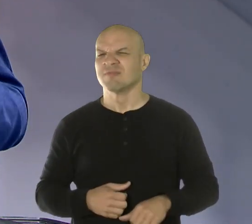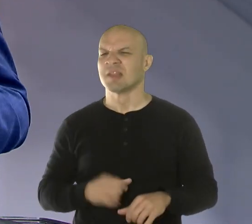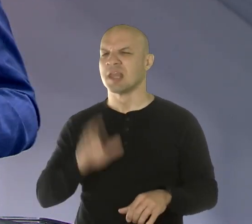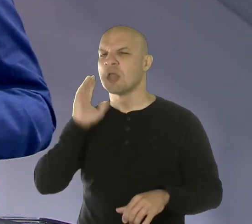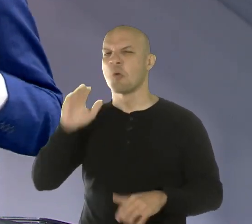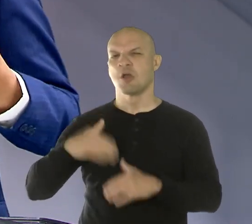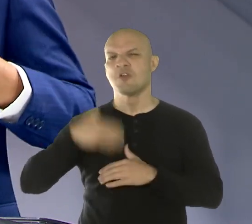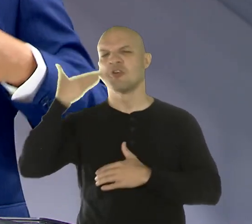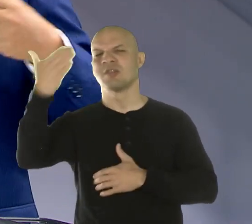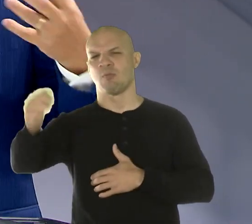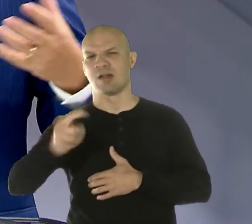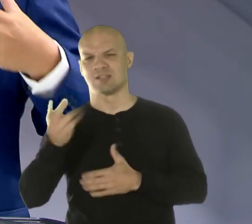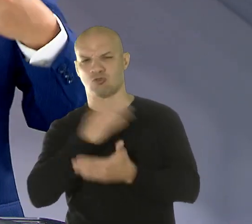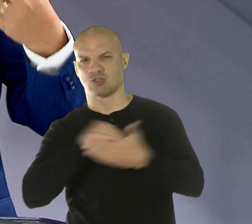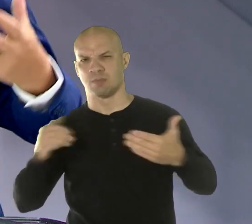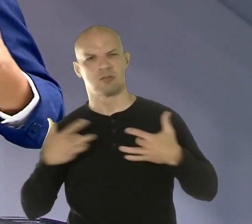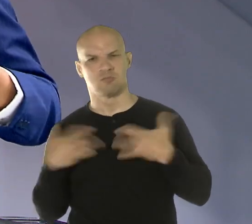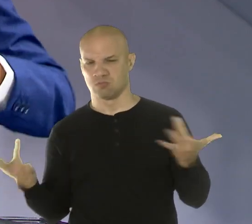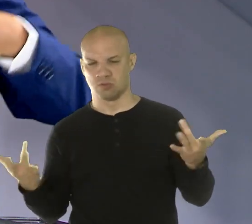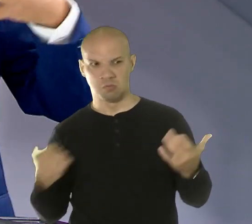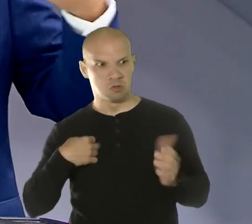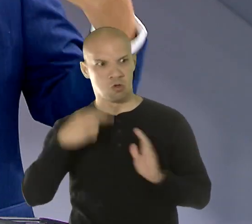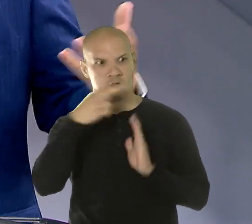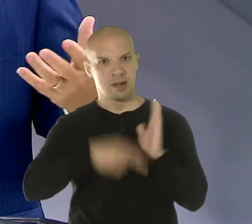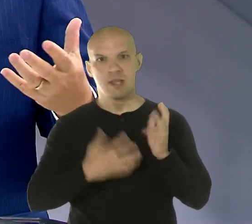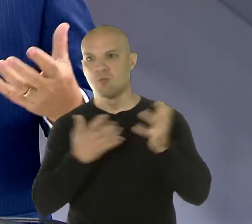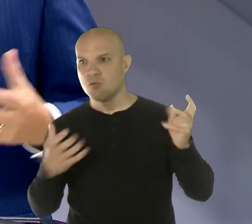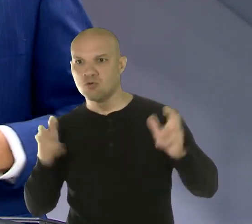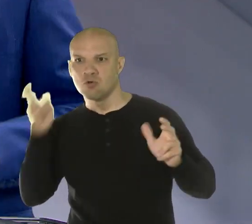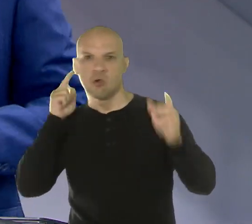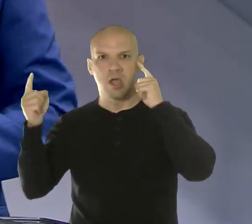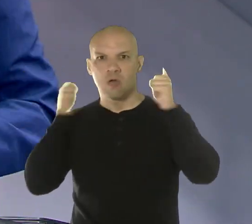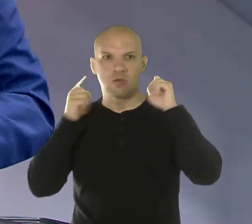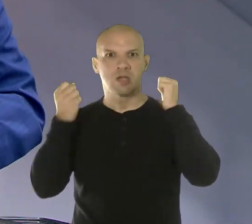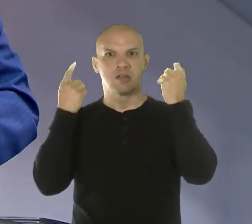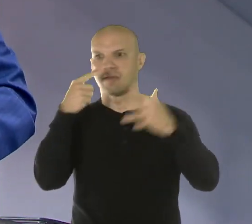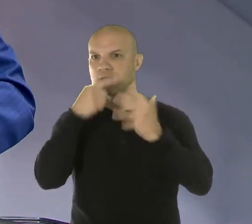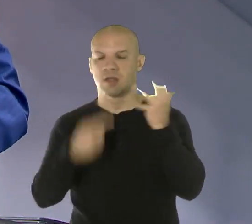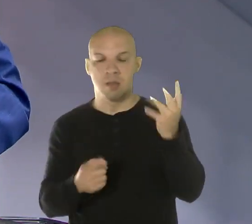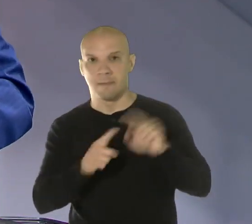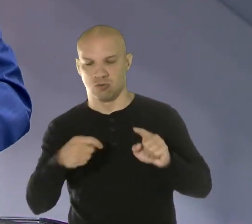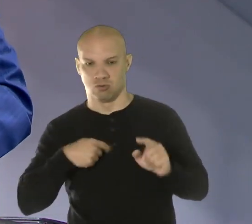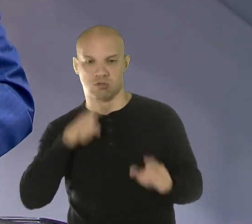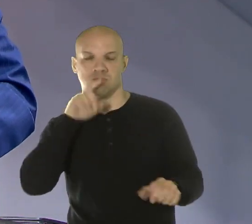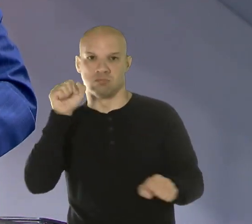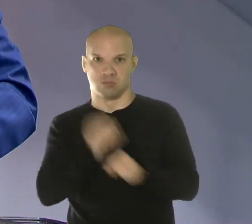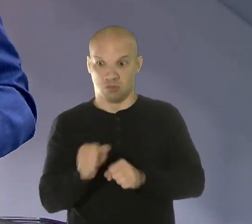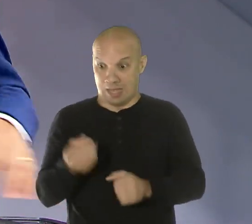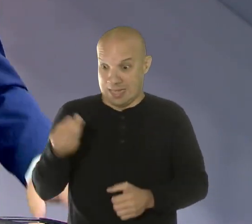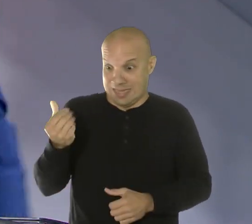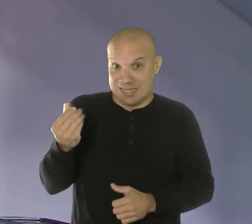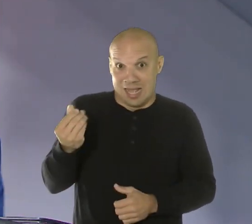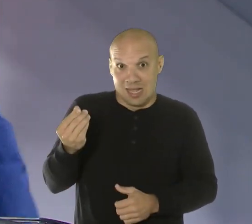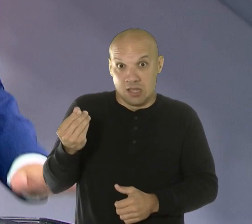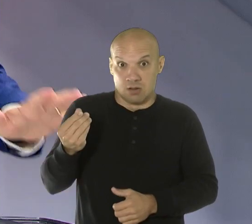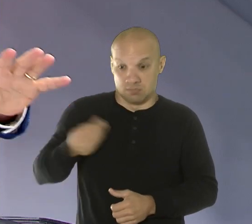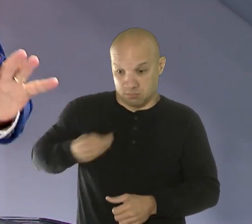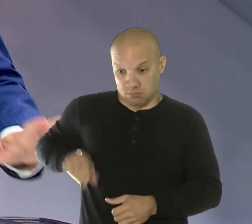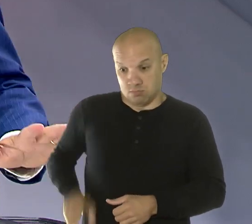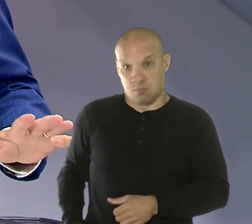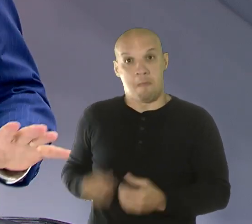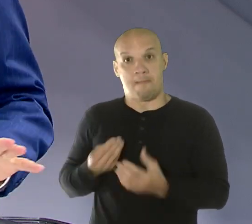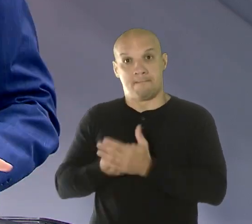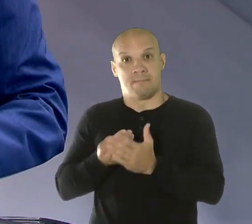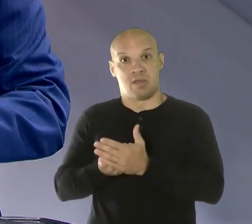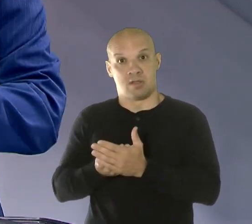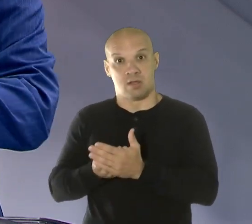muchos se preguntarán, bueno, he leído bastante, he escuchado mucho análisis, pero quiero estar seguro que el dinero en mi bolsillo